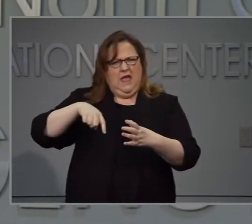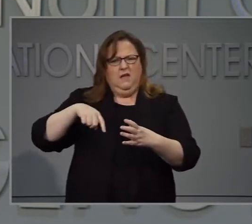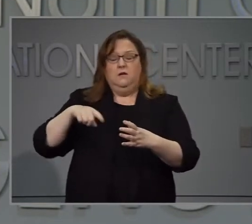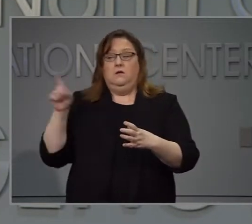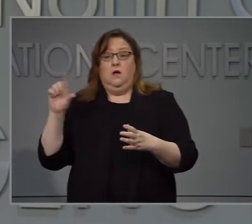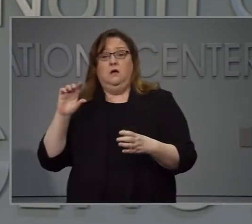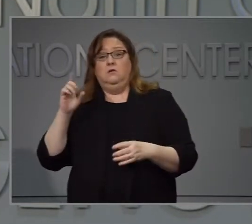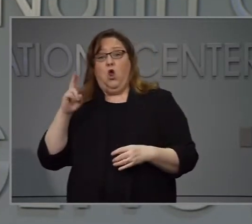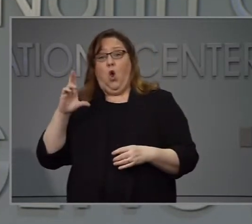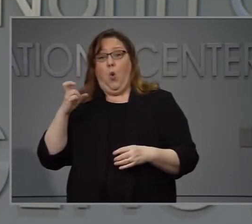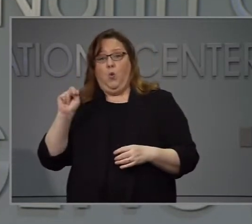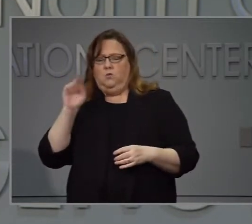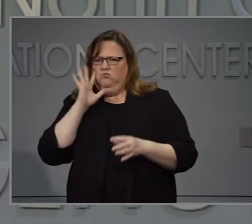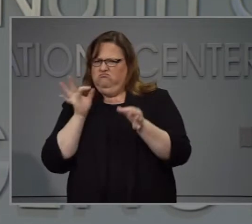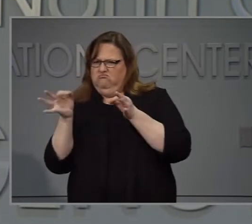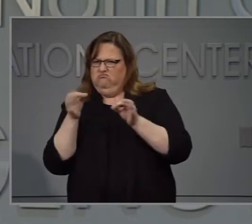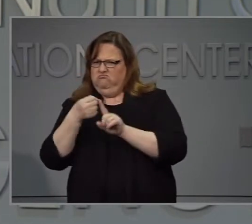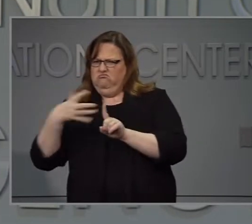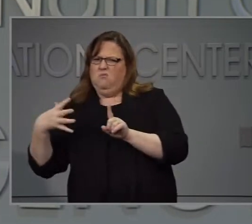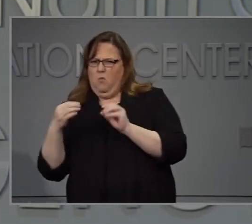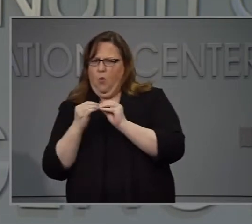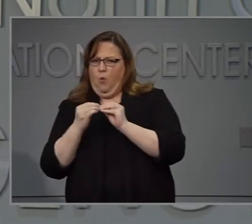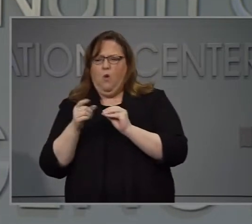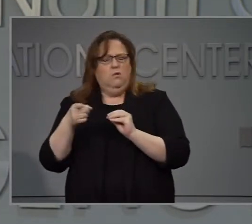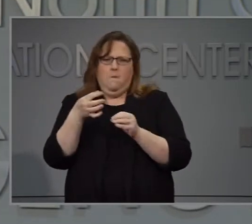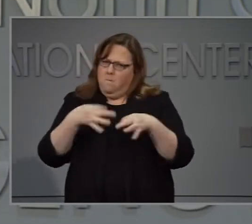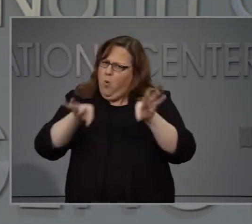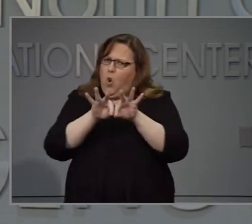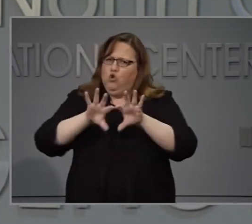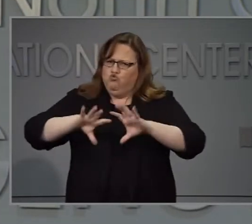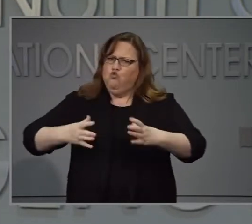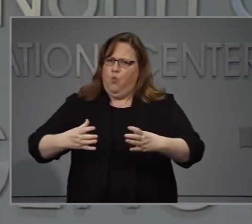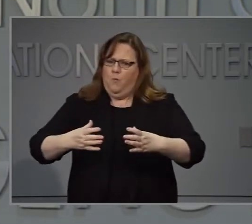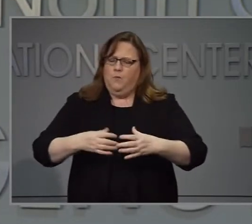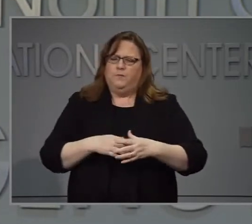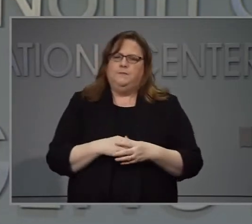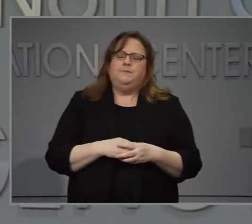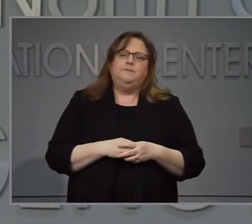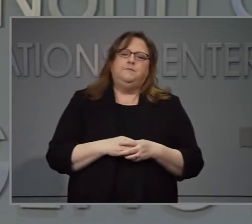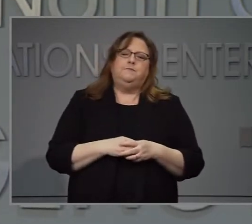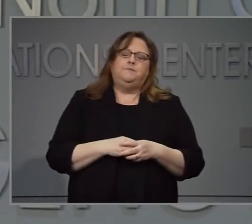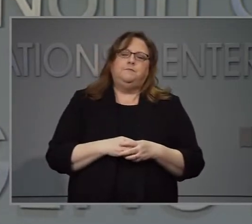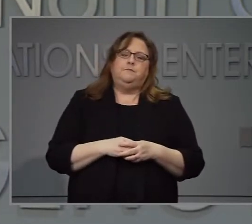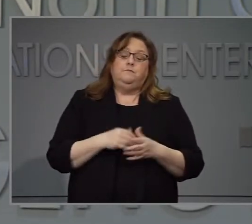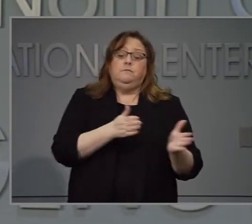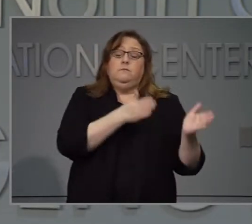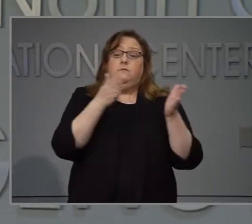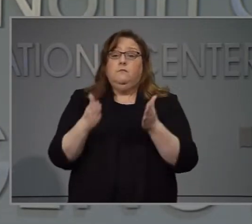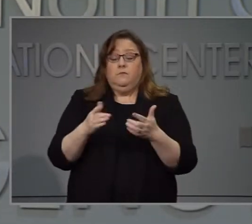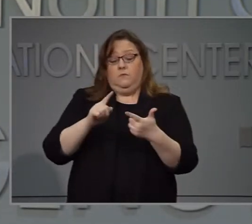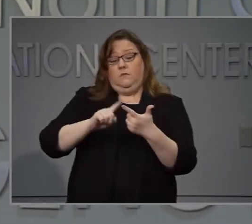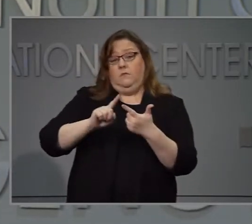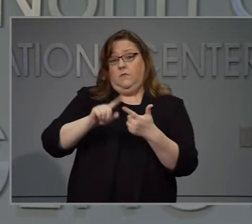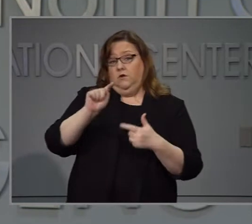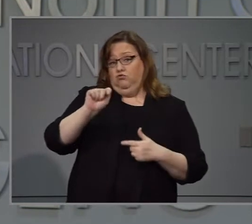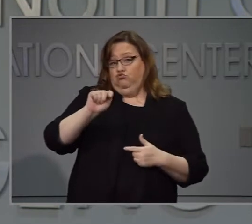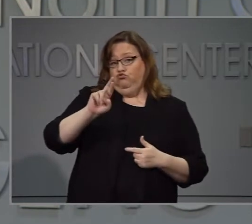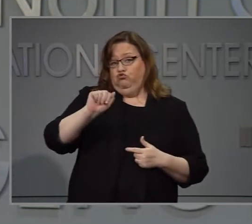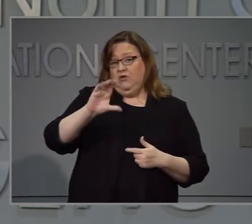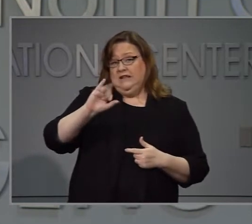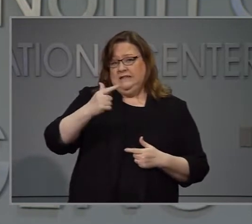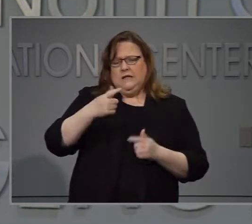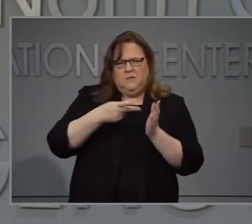en un grupo y la doctora kong nos dirá más en cuanto al rastreo continuamos desplegando